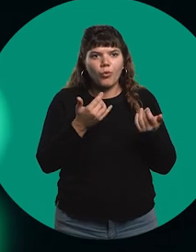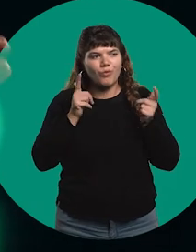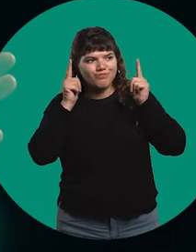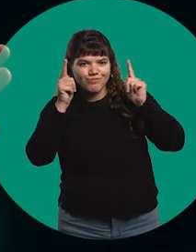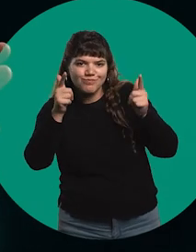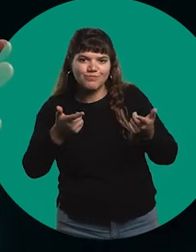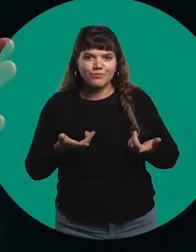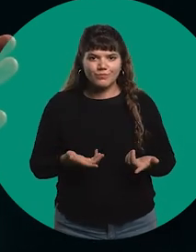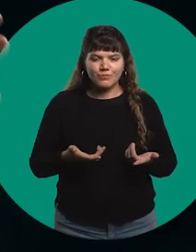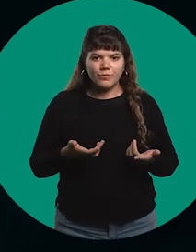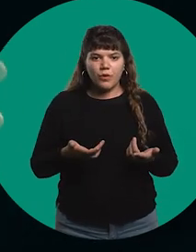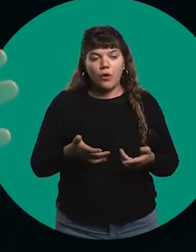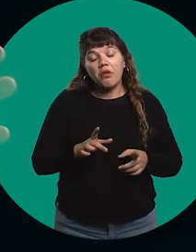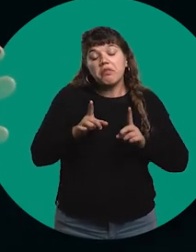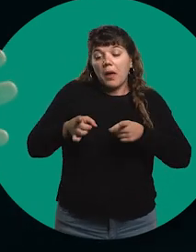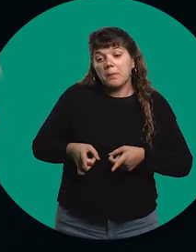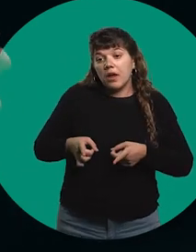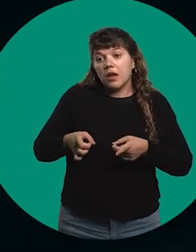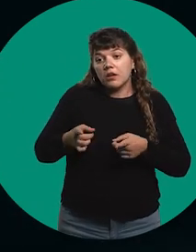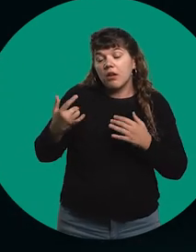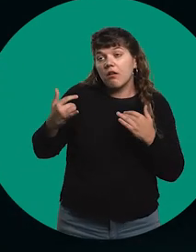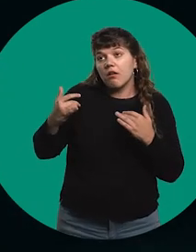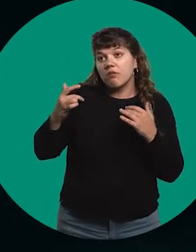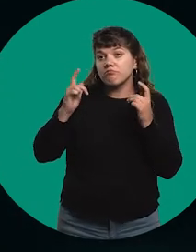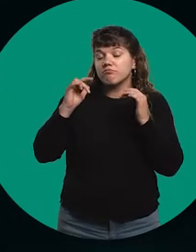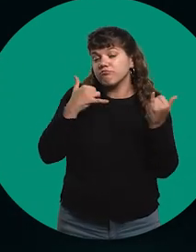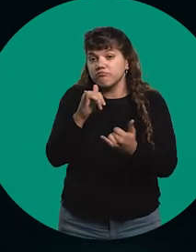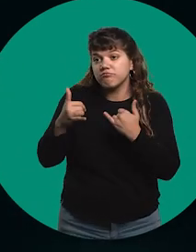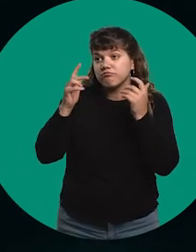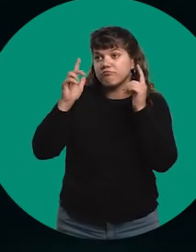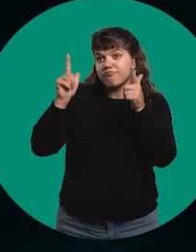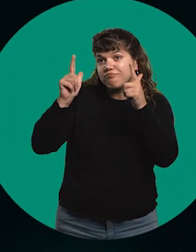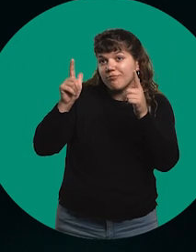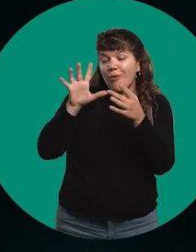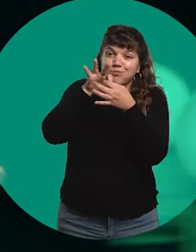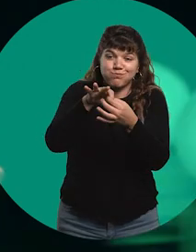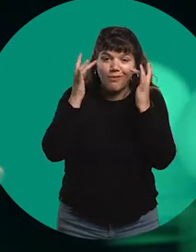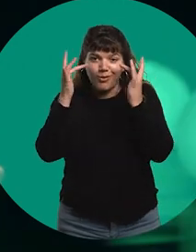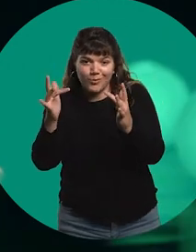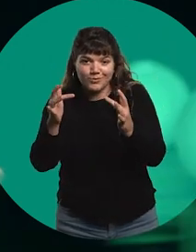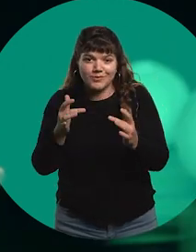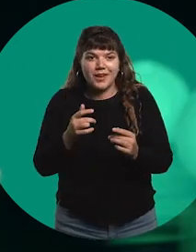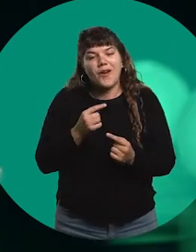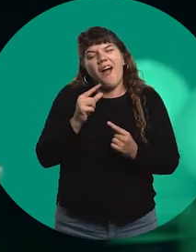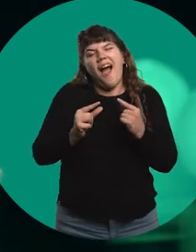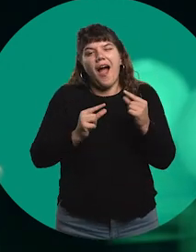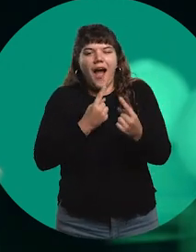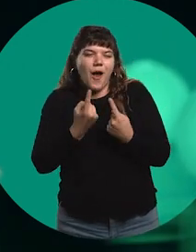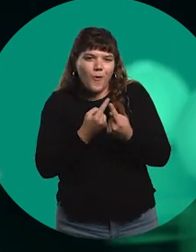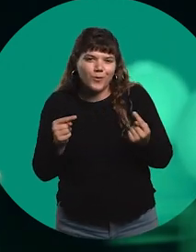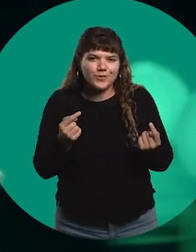-recreativo, o un lúdico-recreativo-educador. Y con cierta pizca de